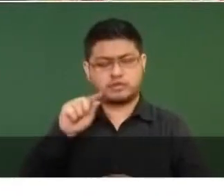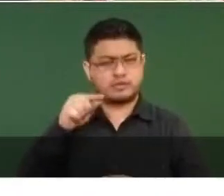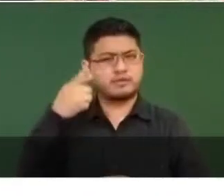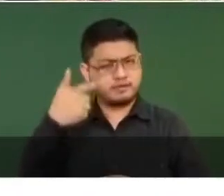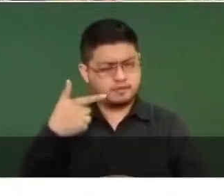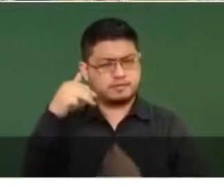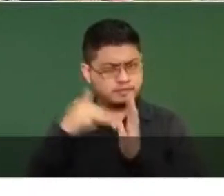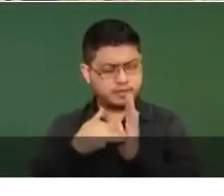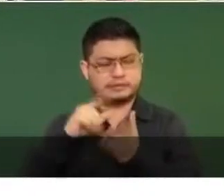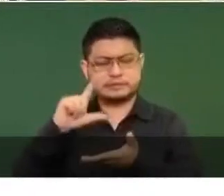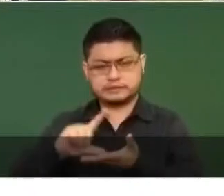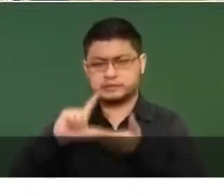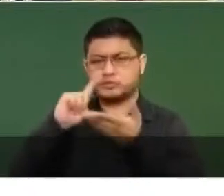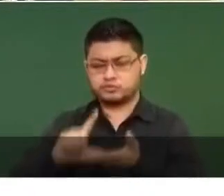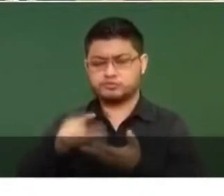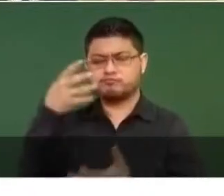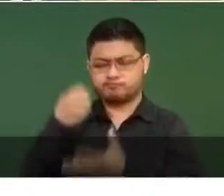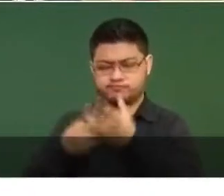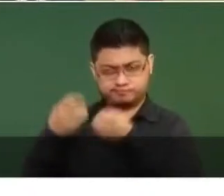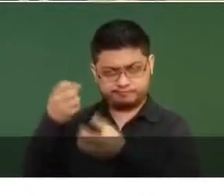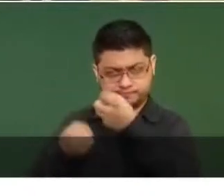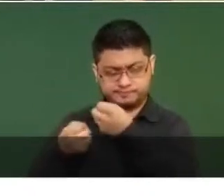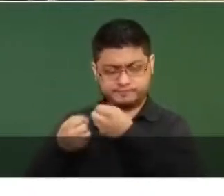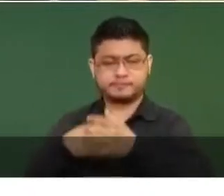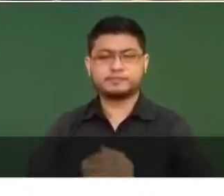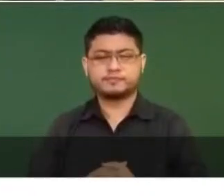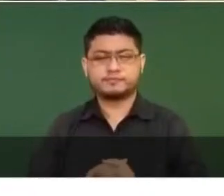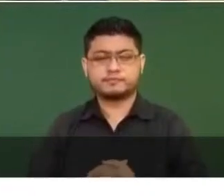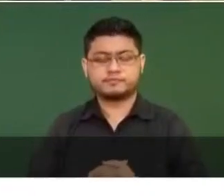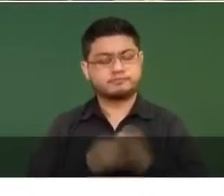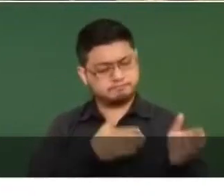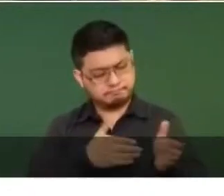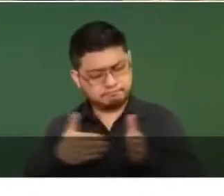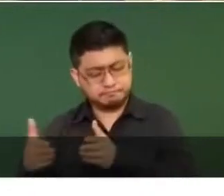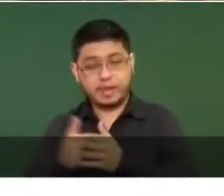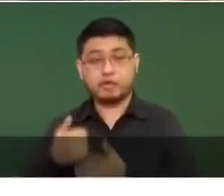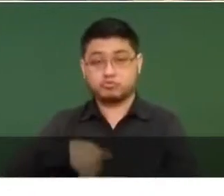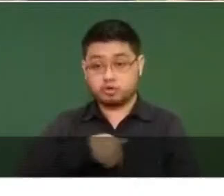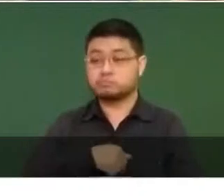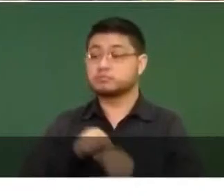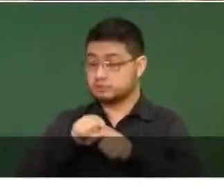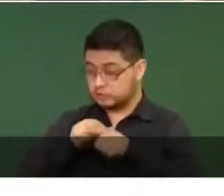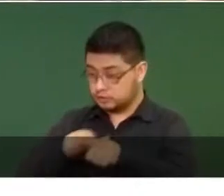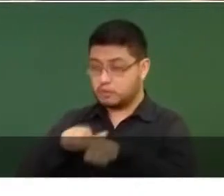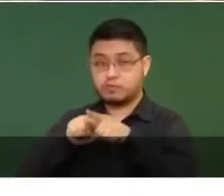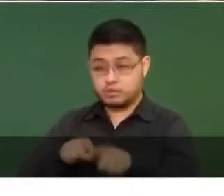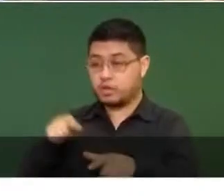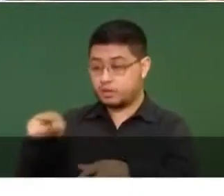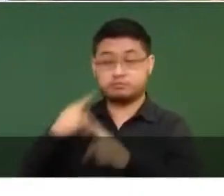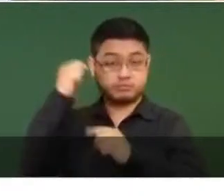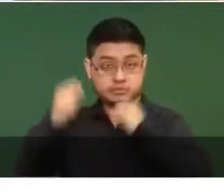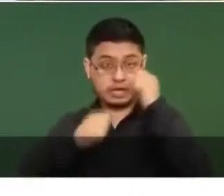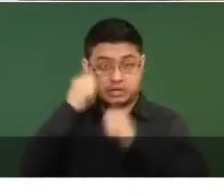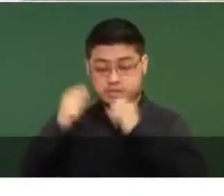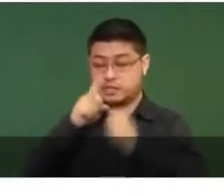el tren maya en materia económica se congratulo de que el peso la moneda que más se ha fortalecido